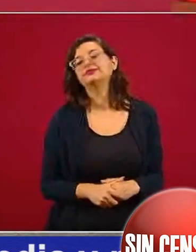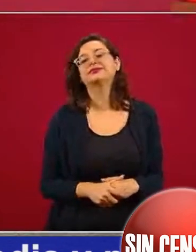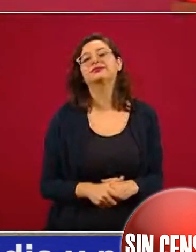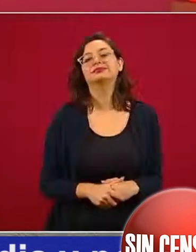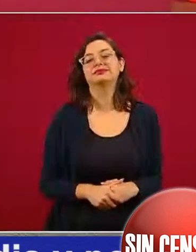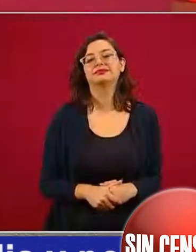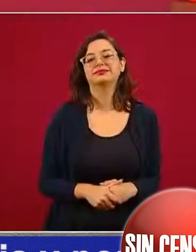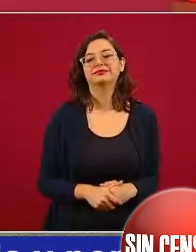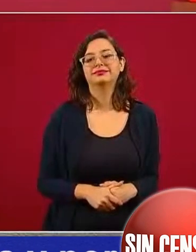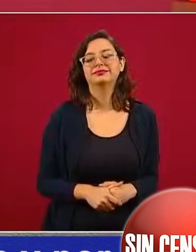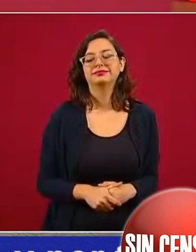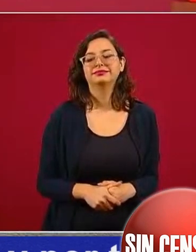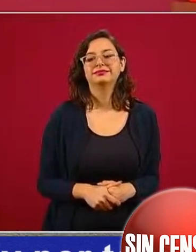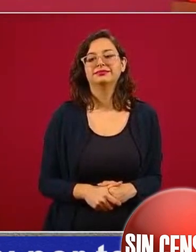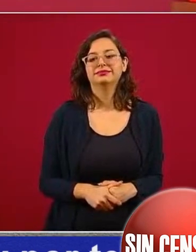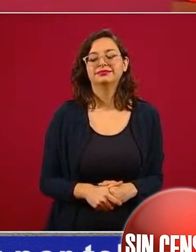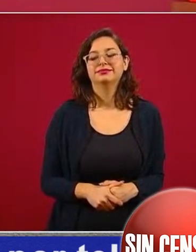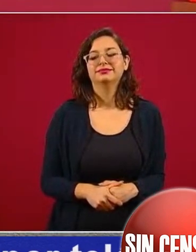Además, dentro de eso,